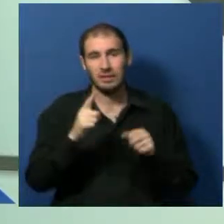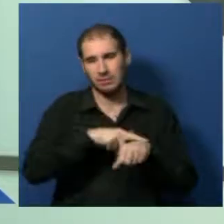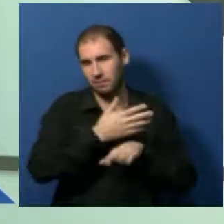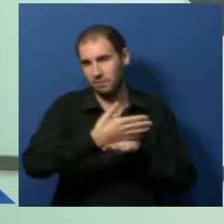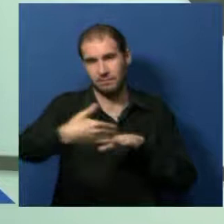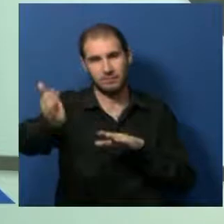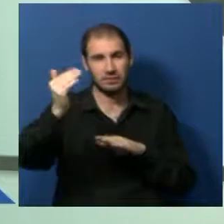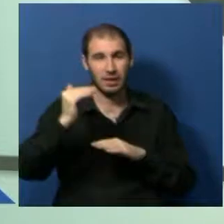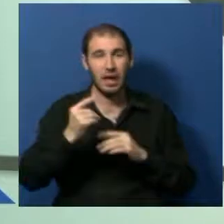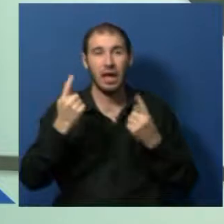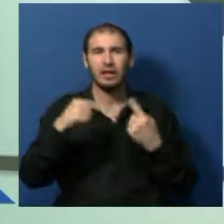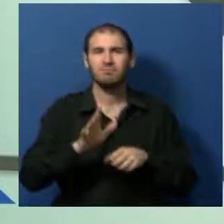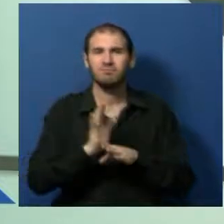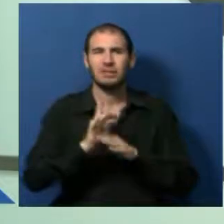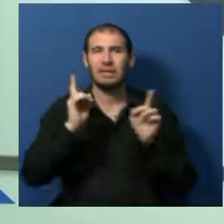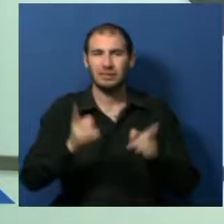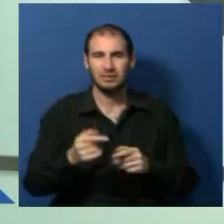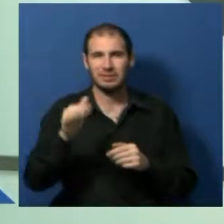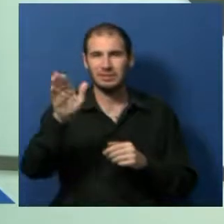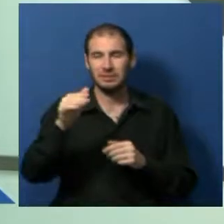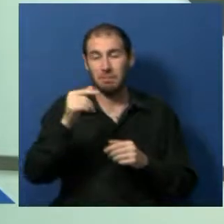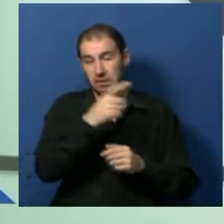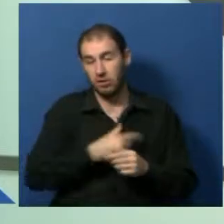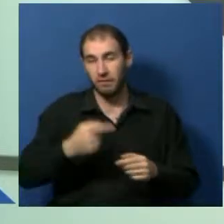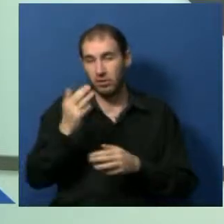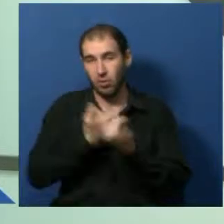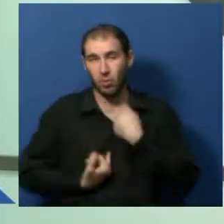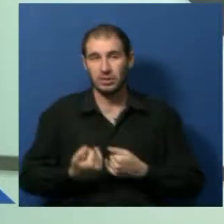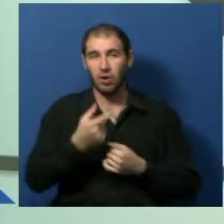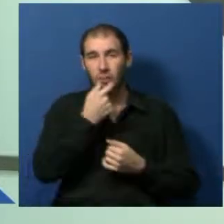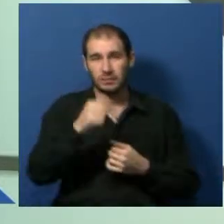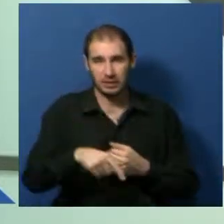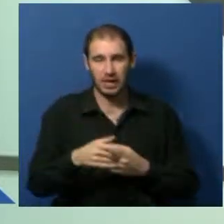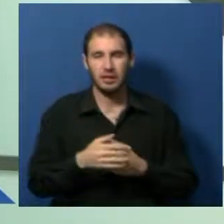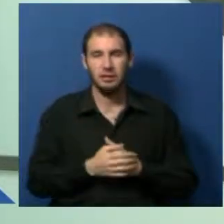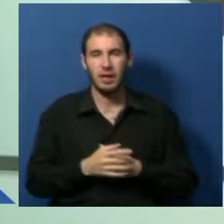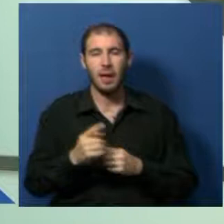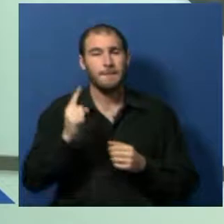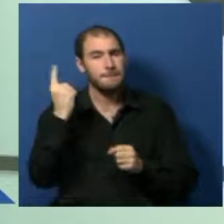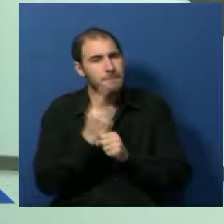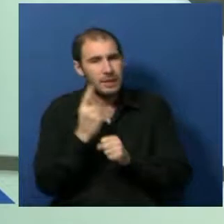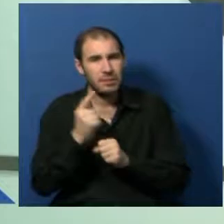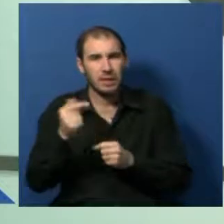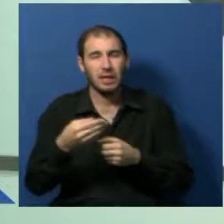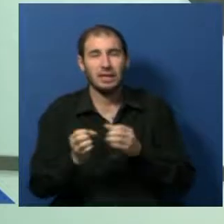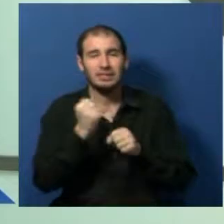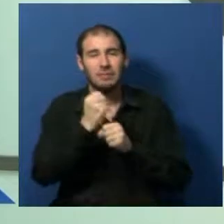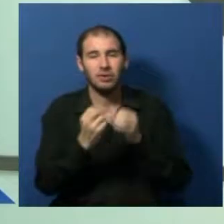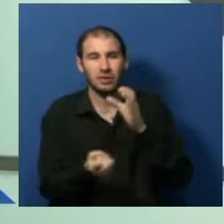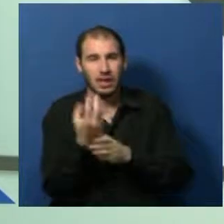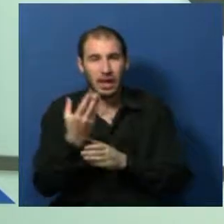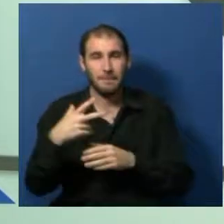plazo sobre todo. En este sentido también cito a funcionarios del gobierno provincial hablando de que la prioridad es la generación de